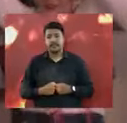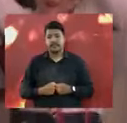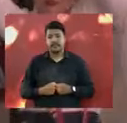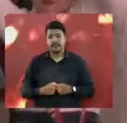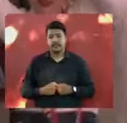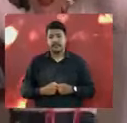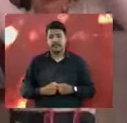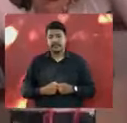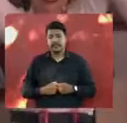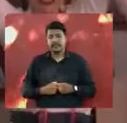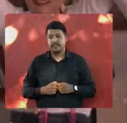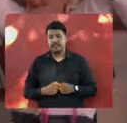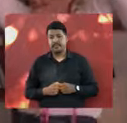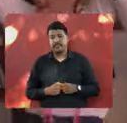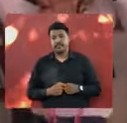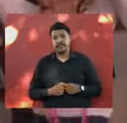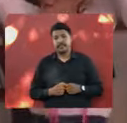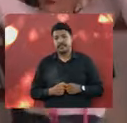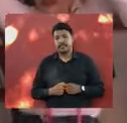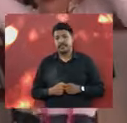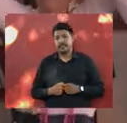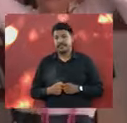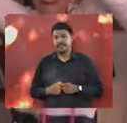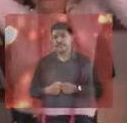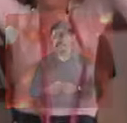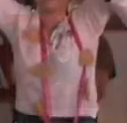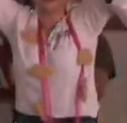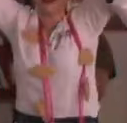Presidenta, presidenta,